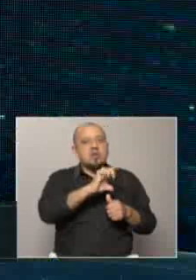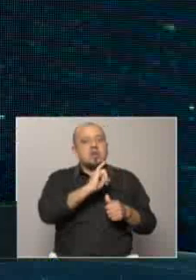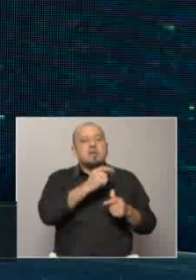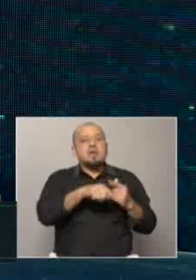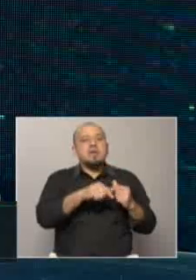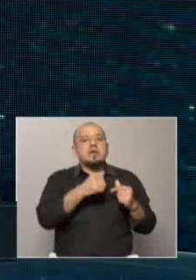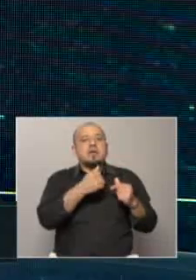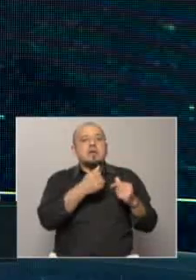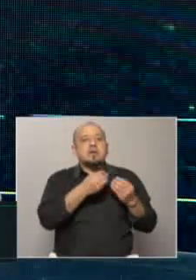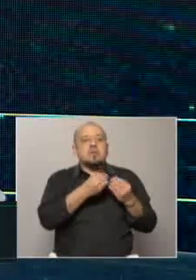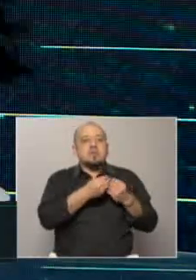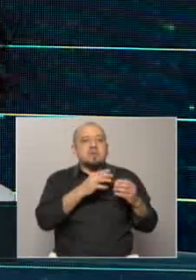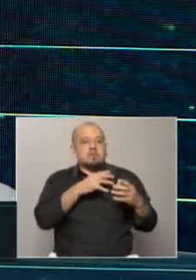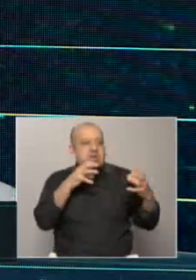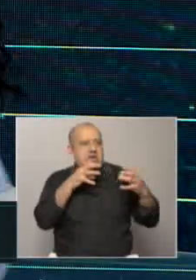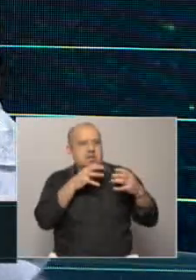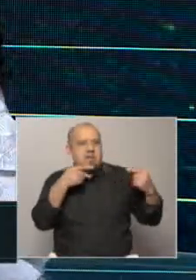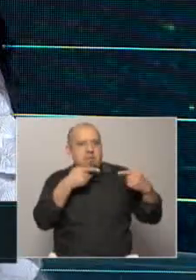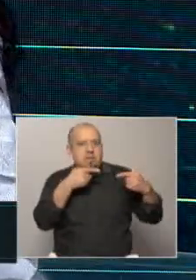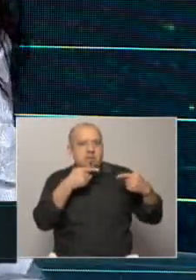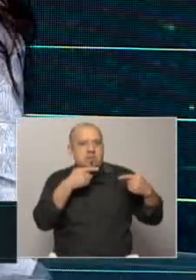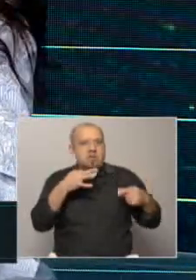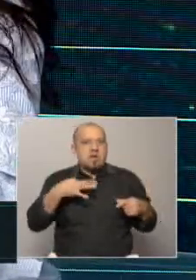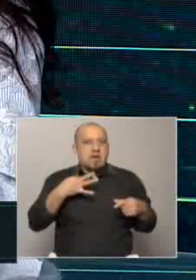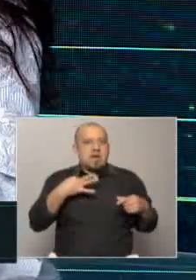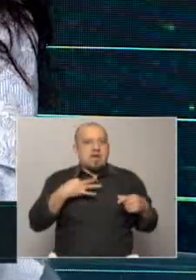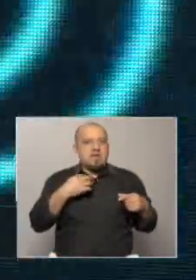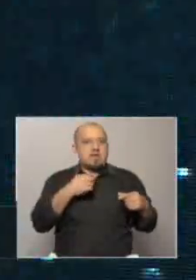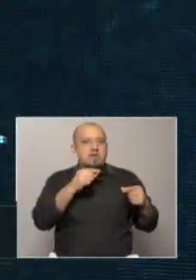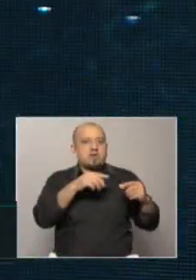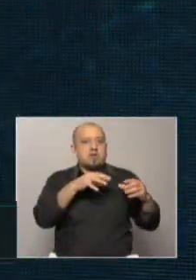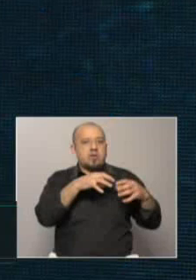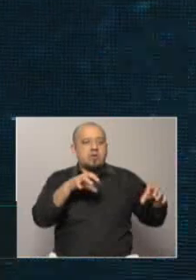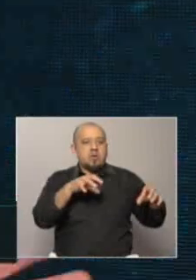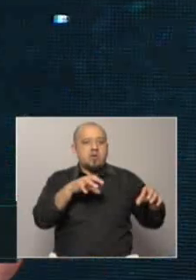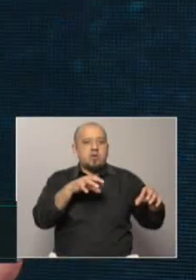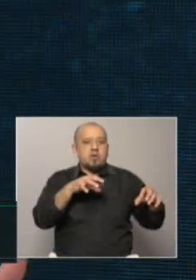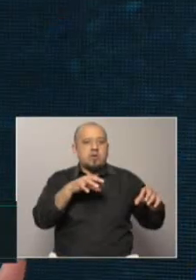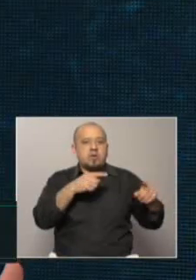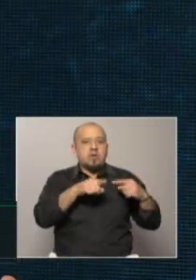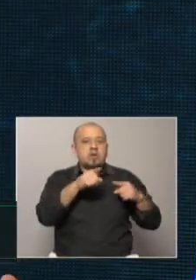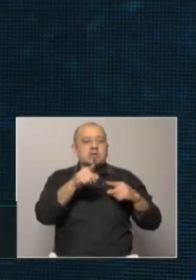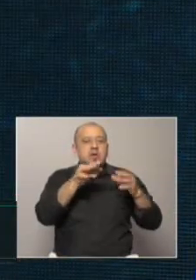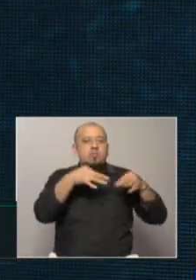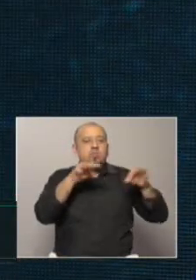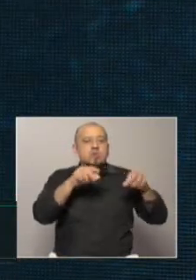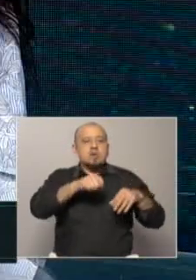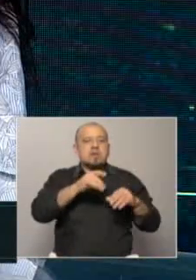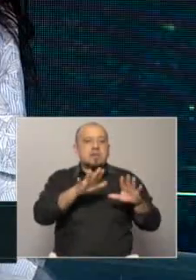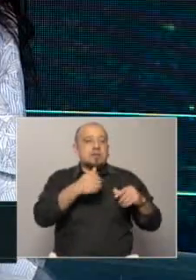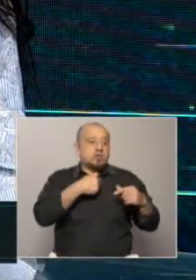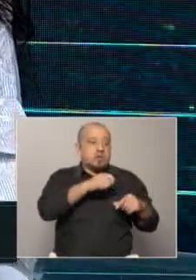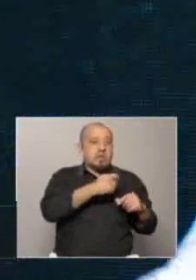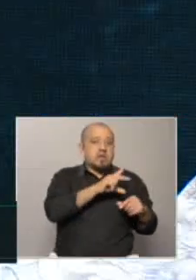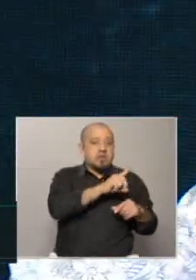mucha gente nos asociaba como enemigos de pantalla, ¿no? Claro. O sea, durante años tuvimos programas en paralelo. Ella de música en Canal 10, yo en Canal 12.